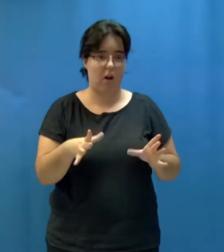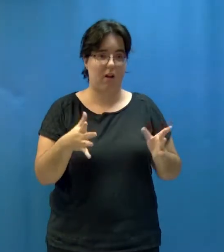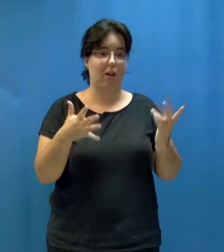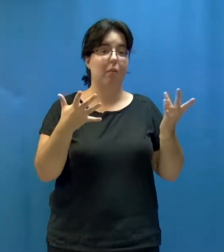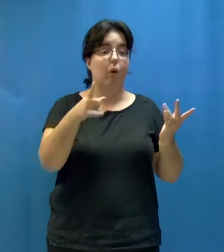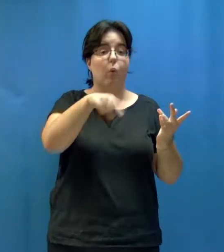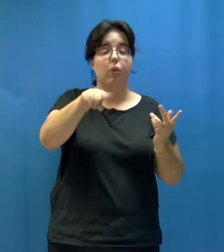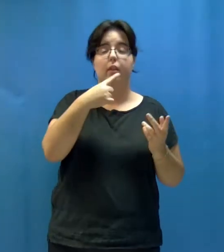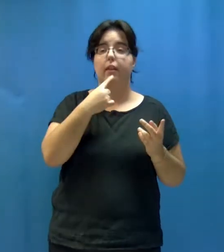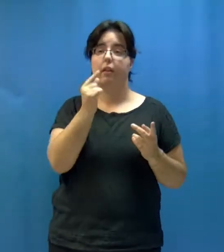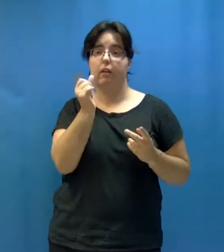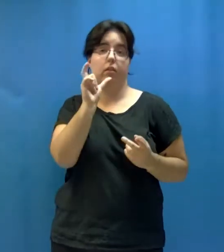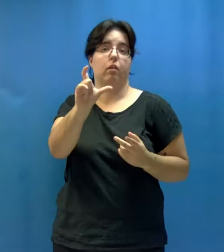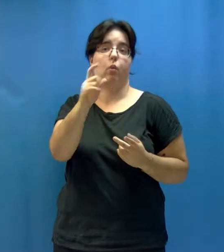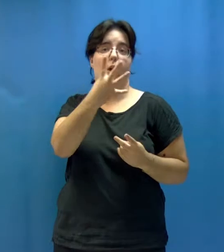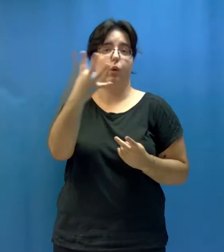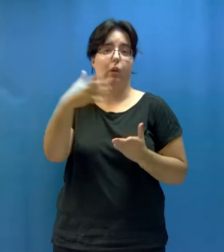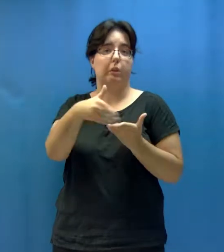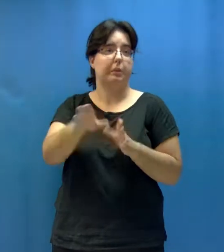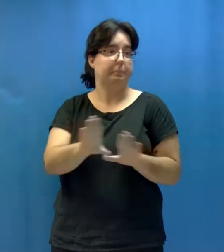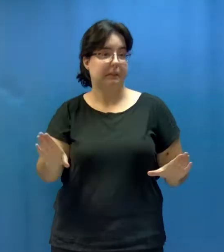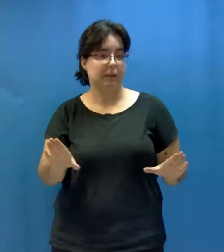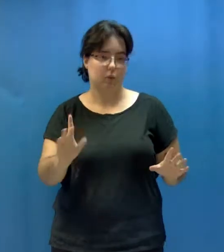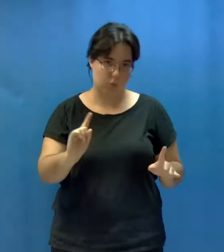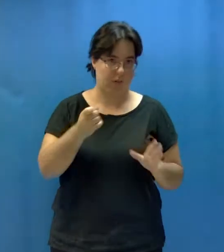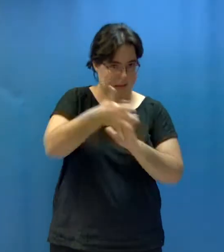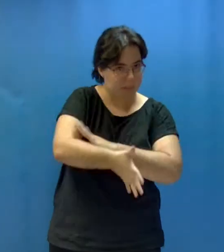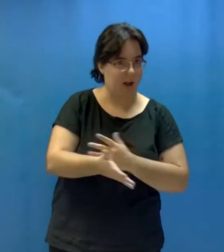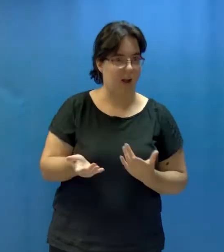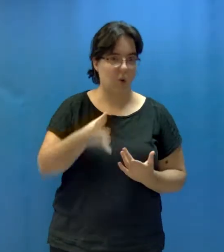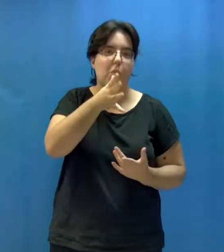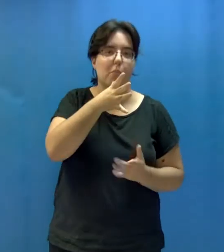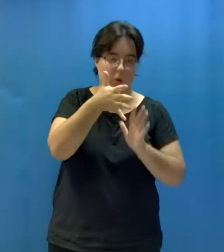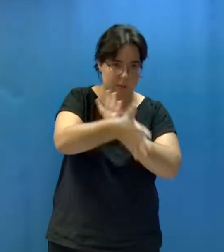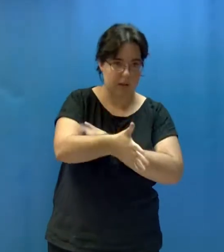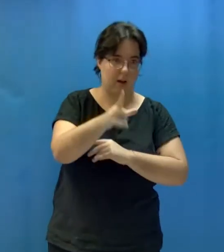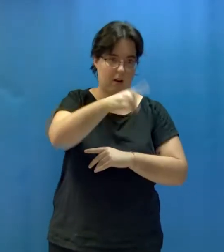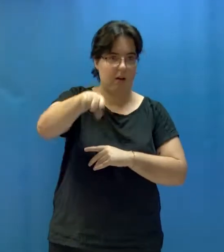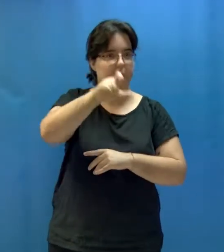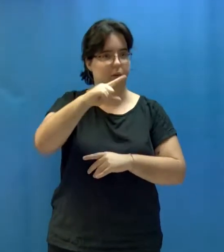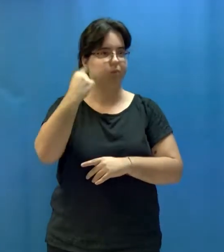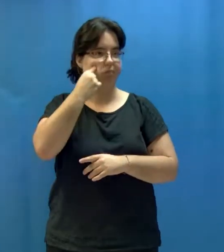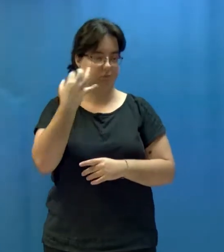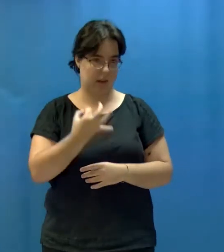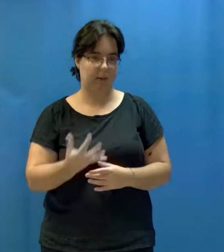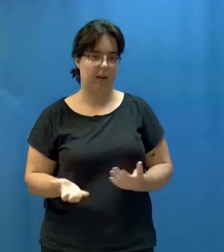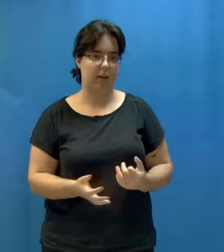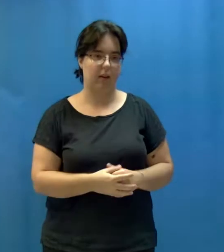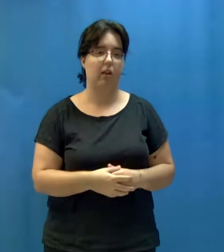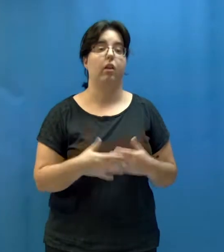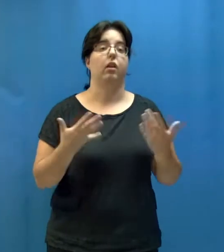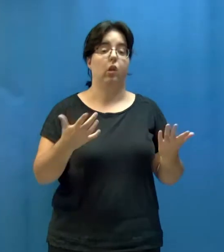44 millones... y ya está, pues al final hay que explicarlo y creo que es justo que la ciudadanía lo conozca. Yo no magnifico,